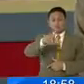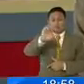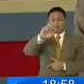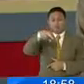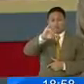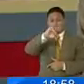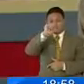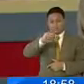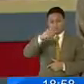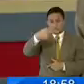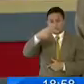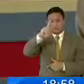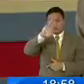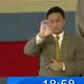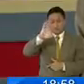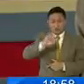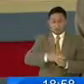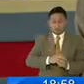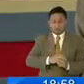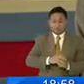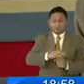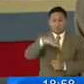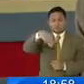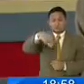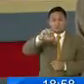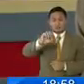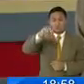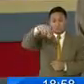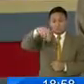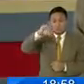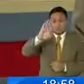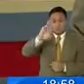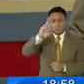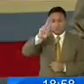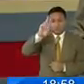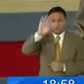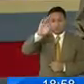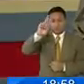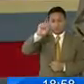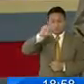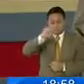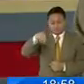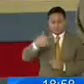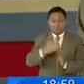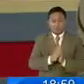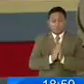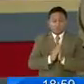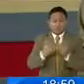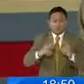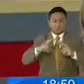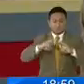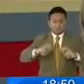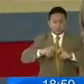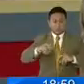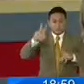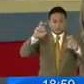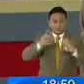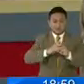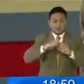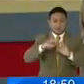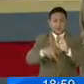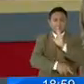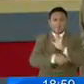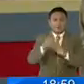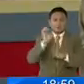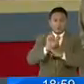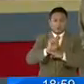Unidad Popular y César Montúfar de Concertación, para solicitar que se incluya en la investigación que gira en torno a los casos de corrupción de Petroecuador